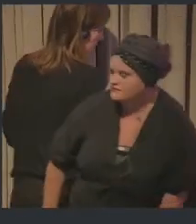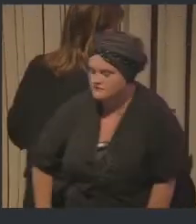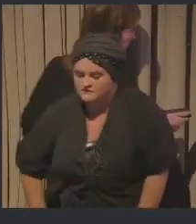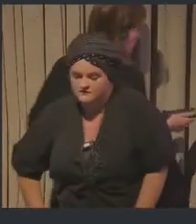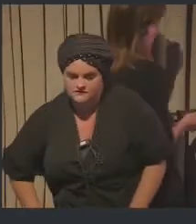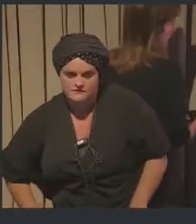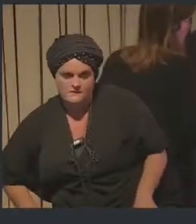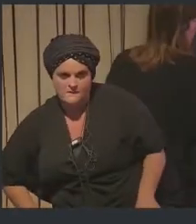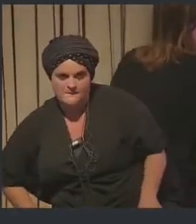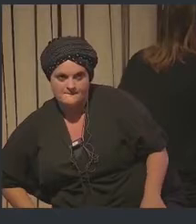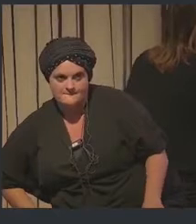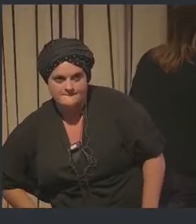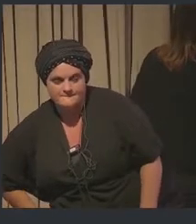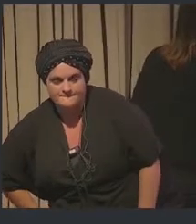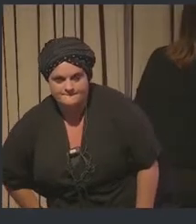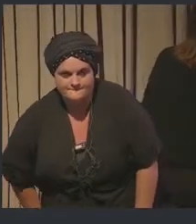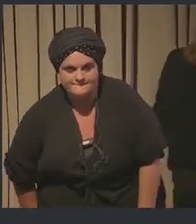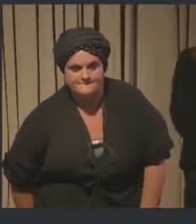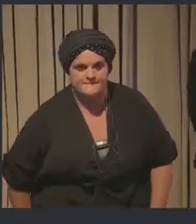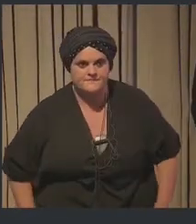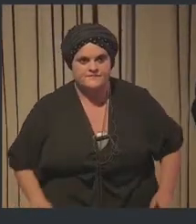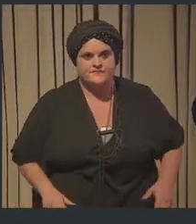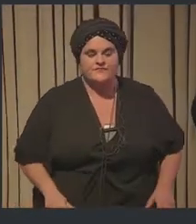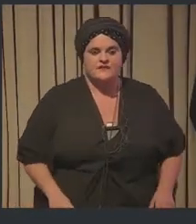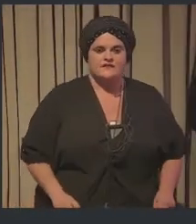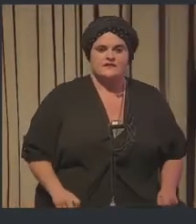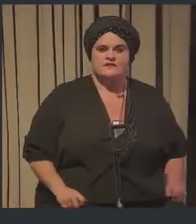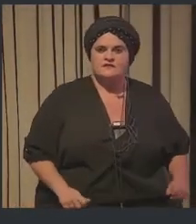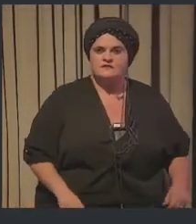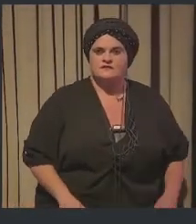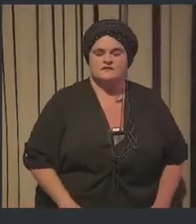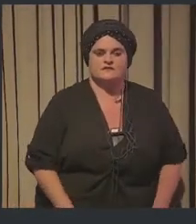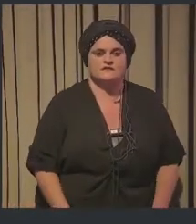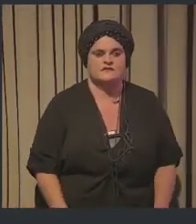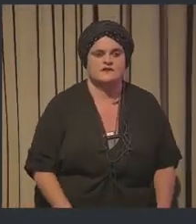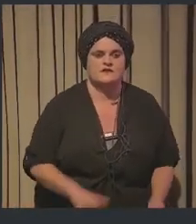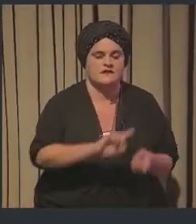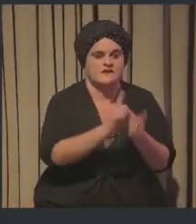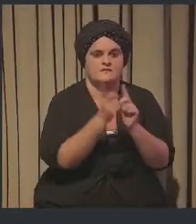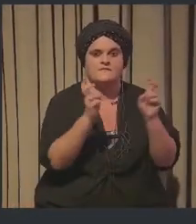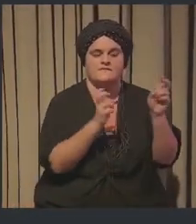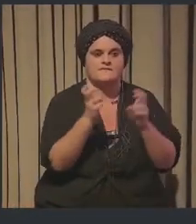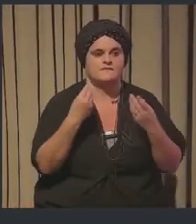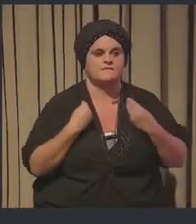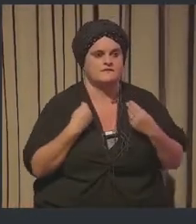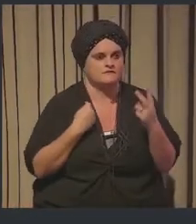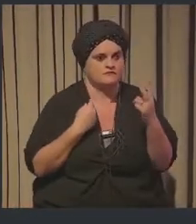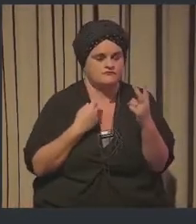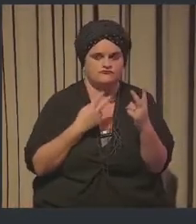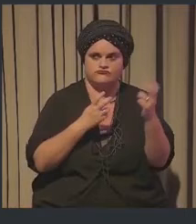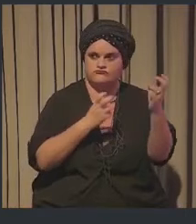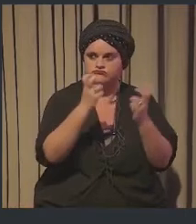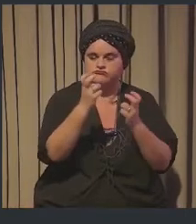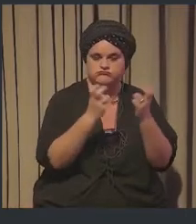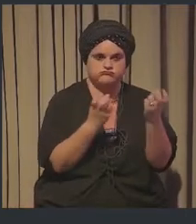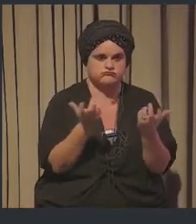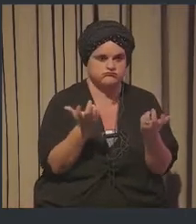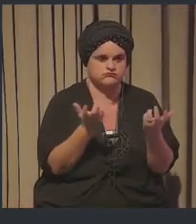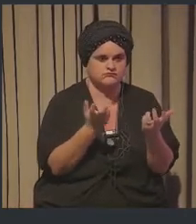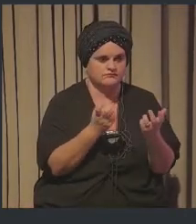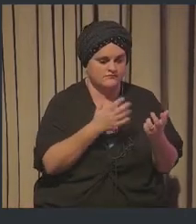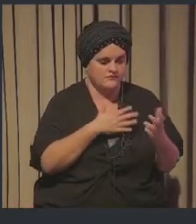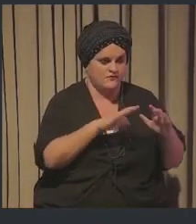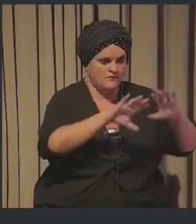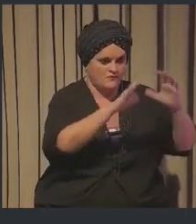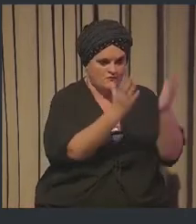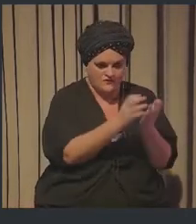dos sitios. En nuestra vida, en la vida de nuestros clientes y estudiantes, viene del mundo y viene de